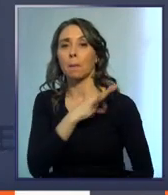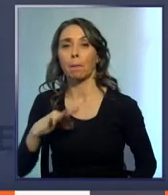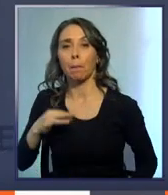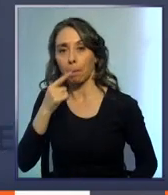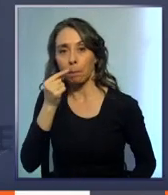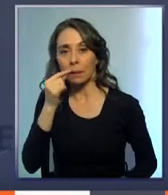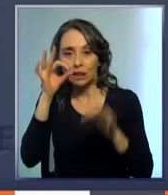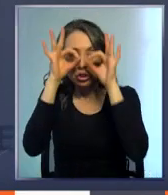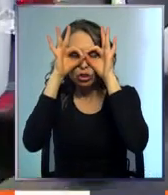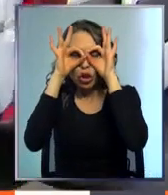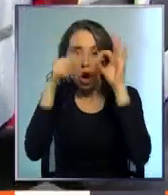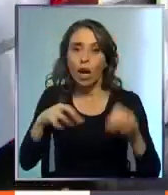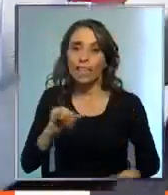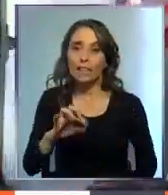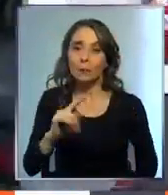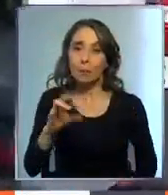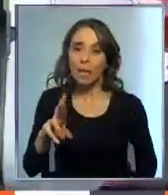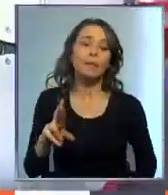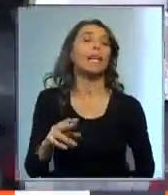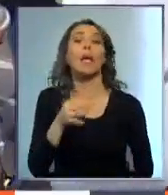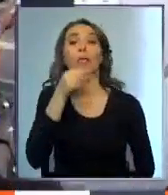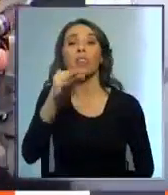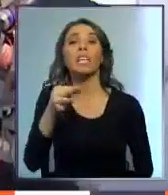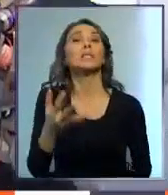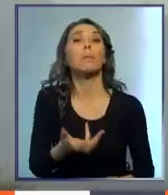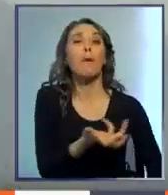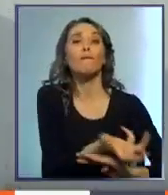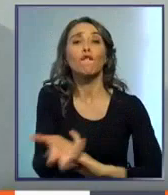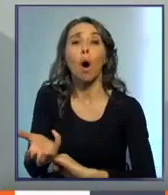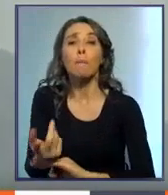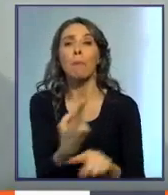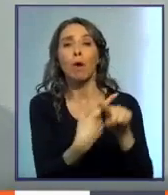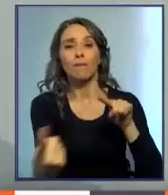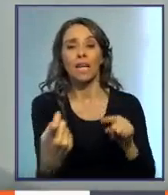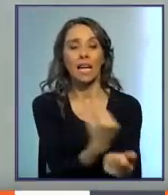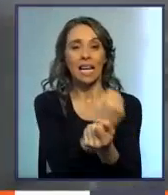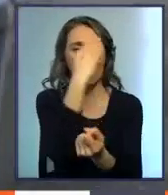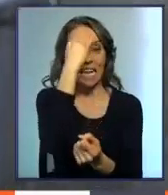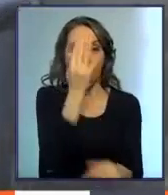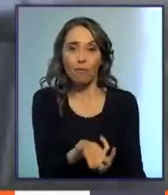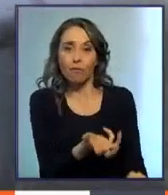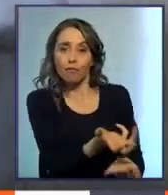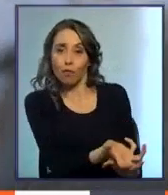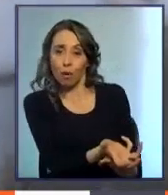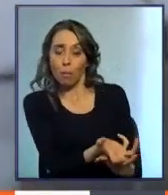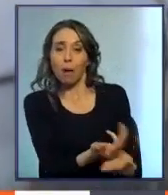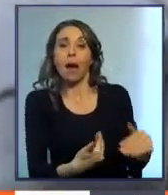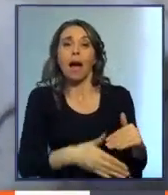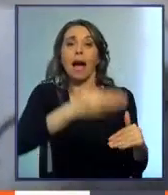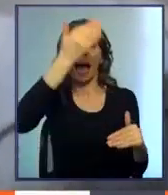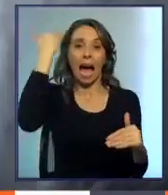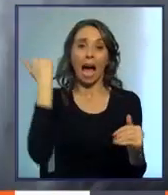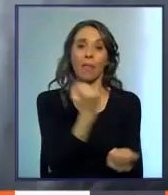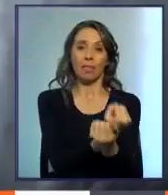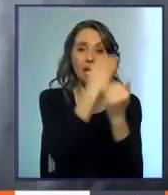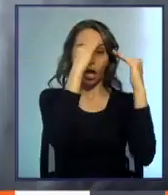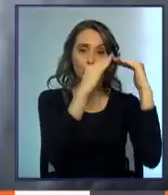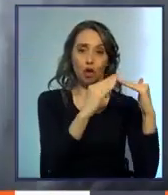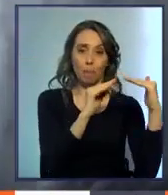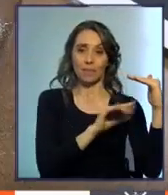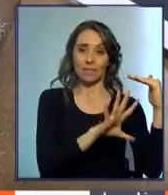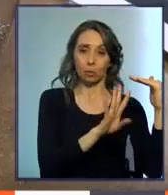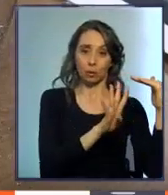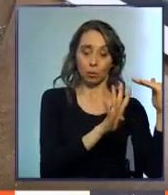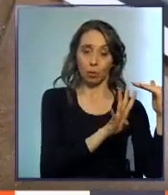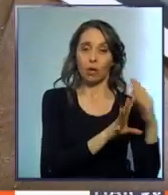Hinzpeter. Lo llaman un acto de venganza. En el caso de Carabineros indicaron que en el pasado la comisaría reprimió